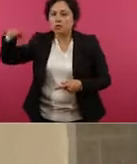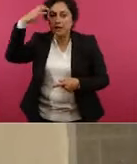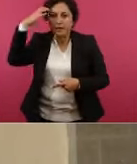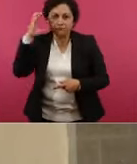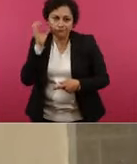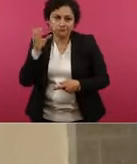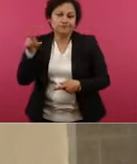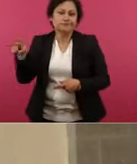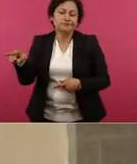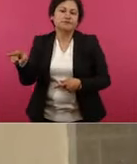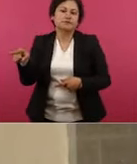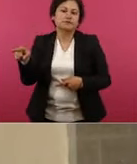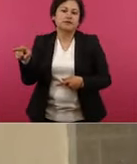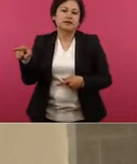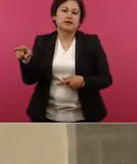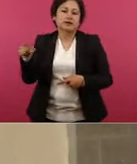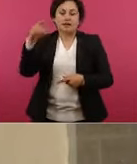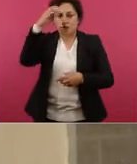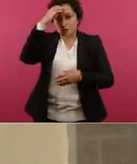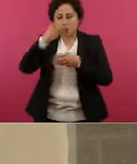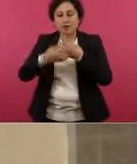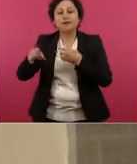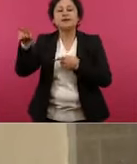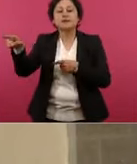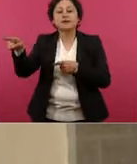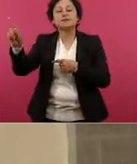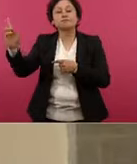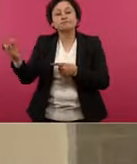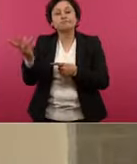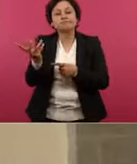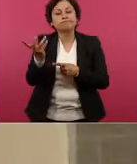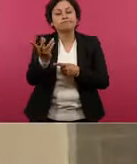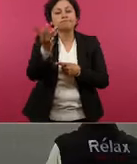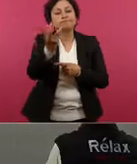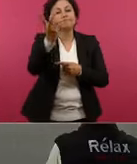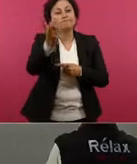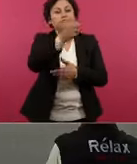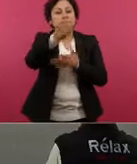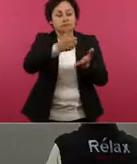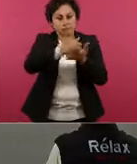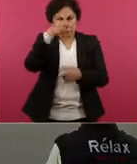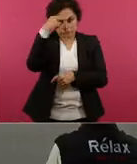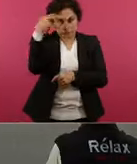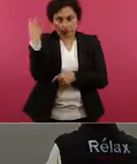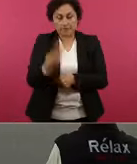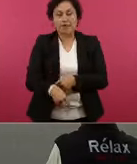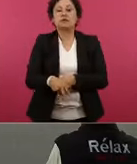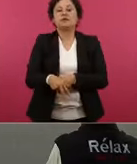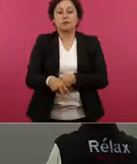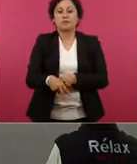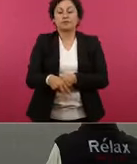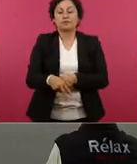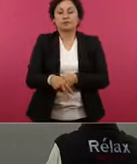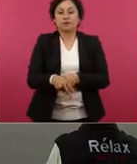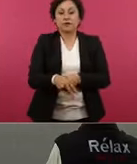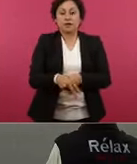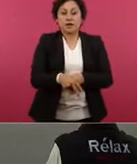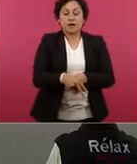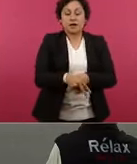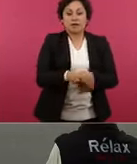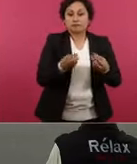rumbo al Valle de México. Los enviados regalaron a los españoles collares de oro